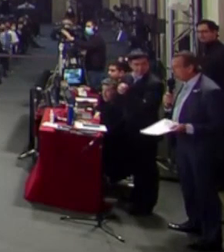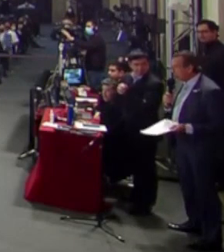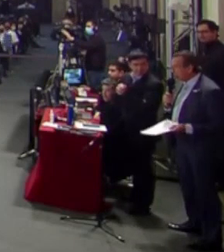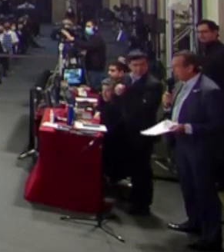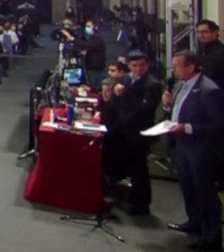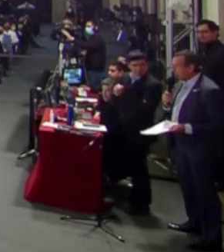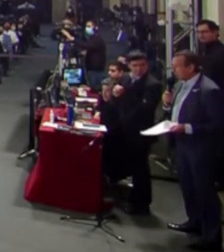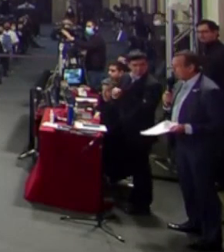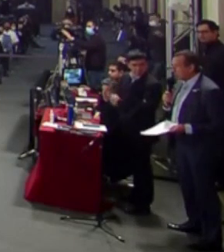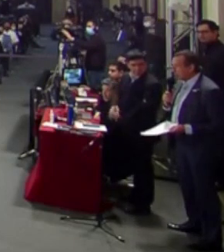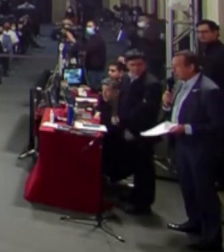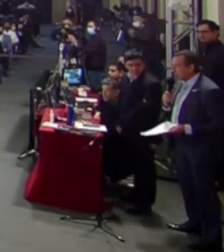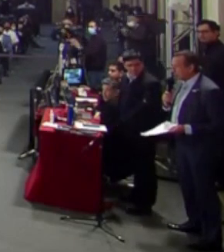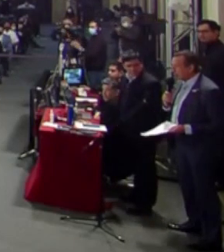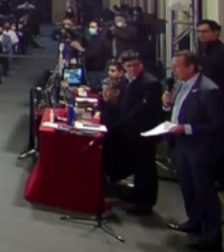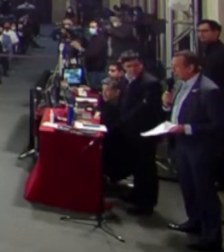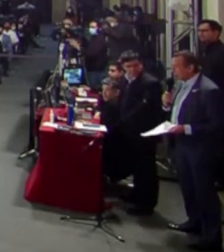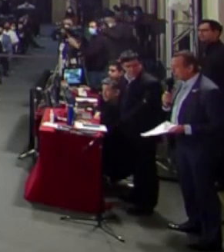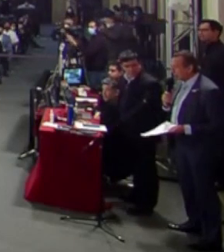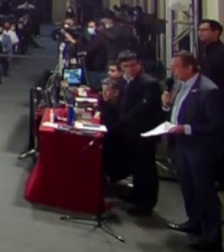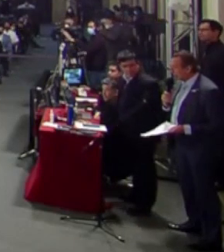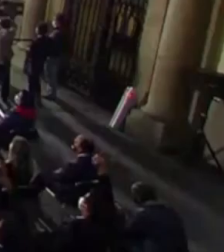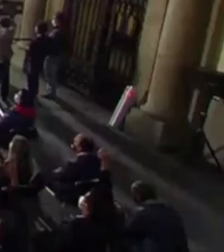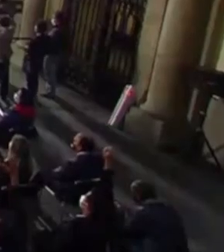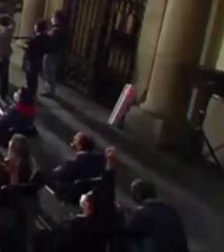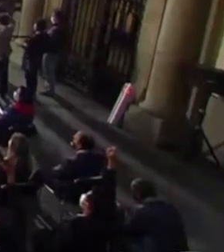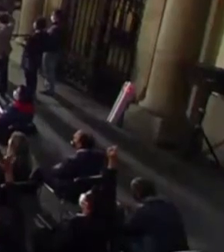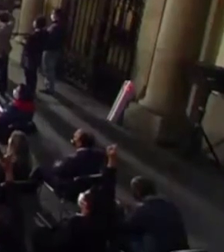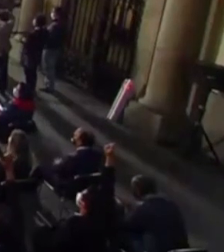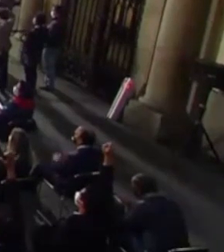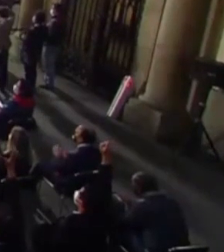de la República, licenciado Andrés Manuel López Obrador.